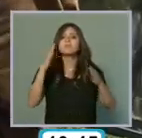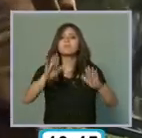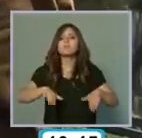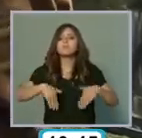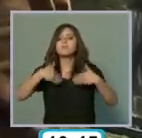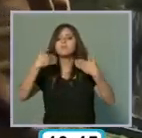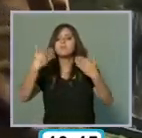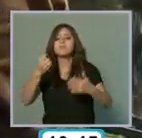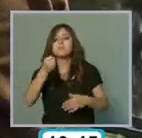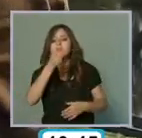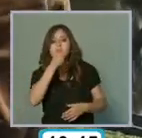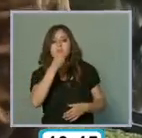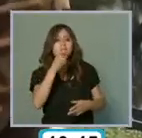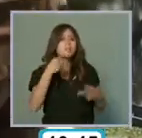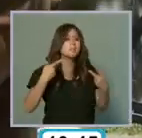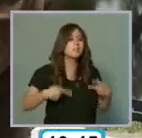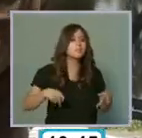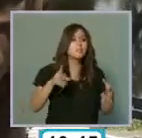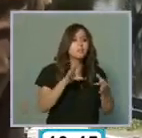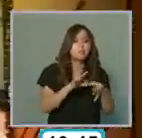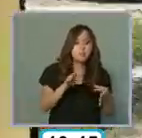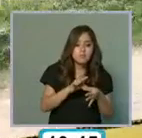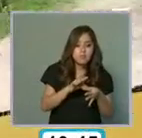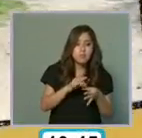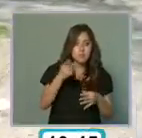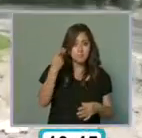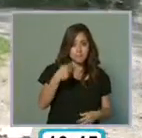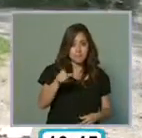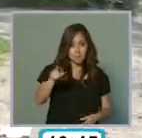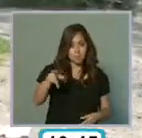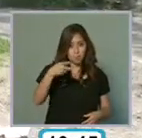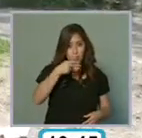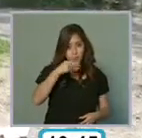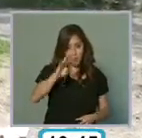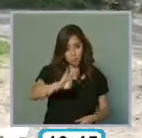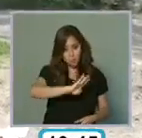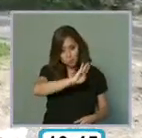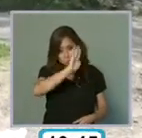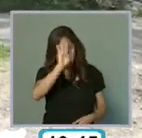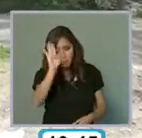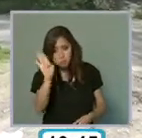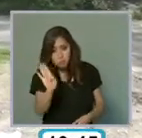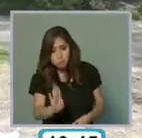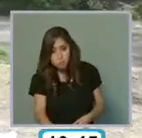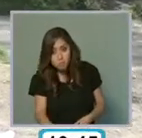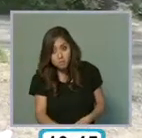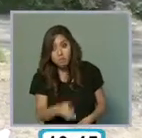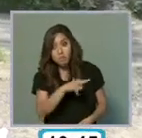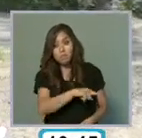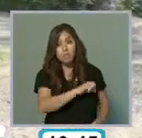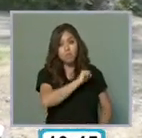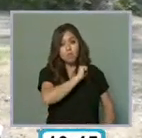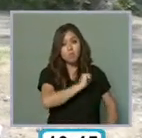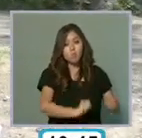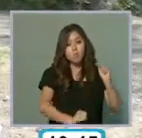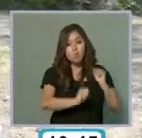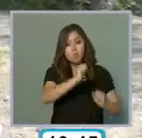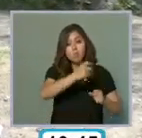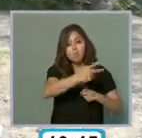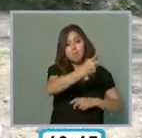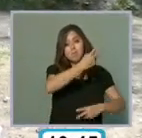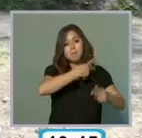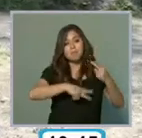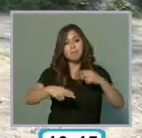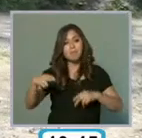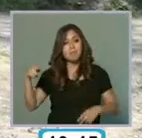llegó Madero y... No, pero ese mismo día, cuando muere, él corre para Xochimilco, viene a, ¿cómo se llama?,